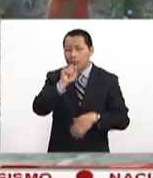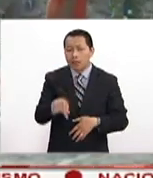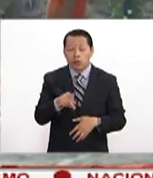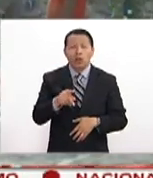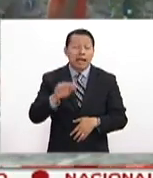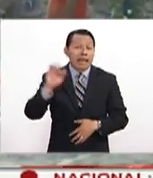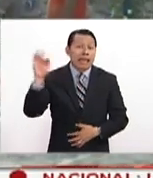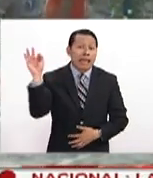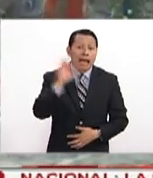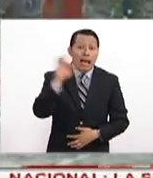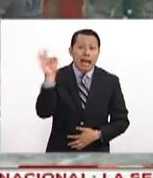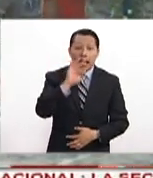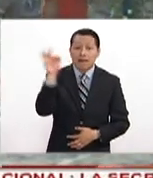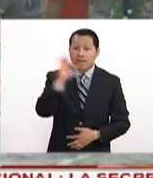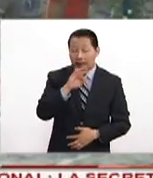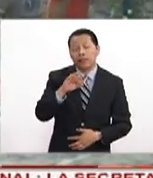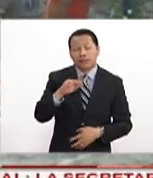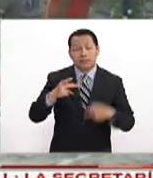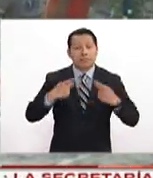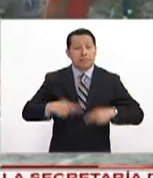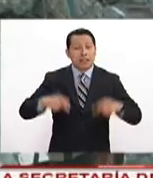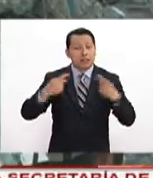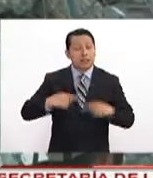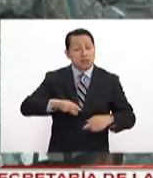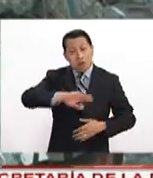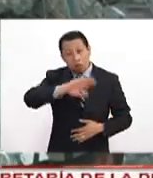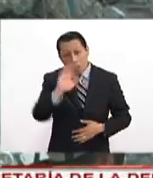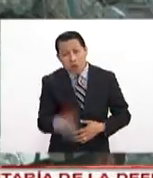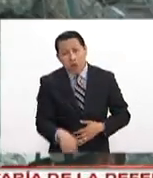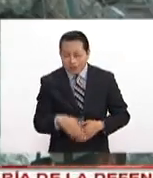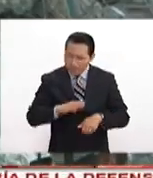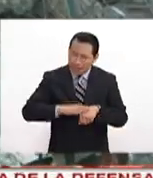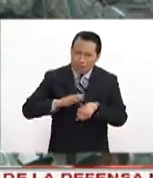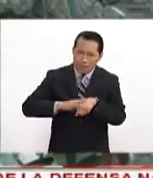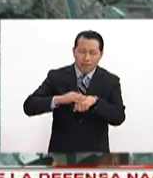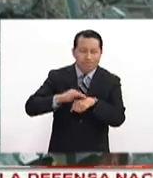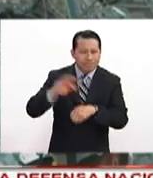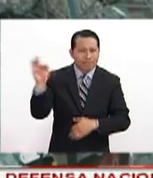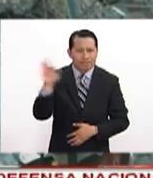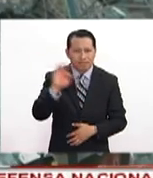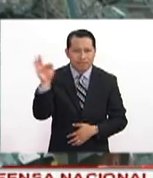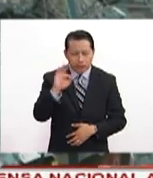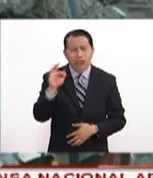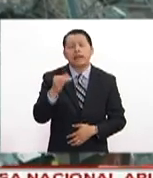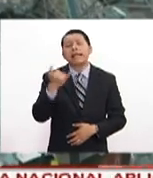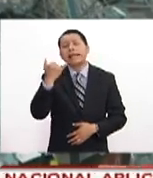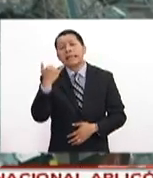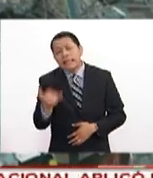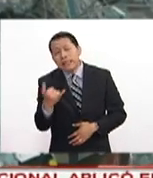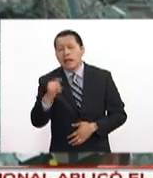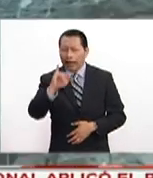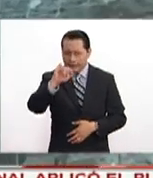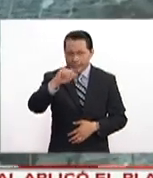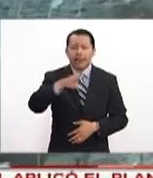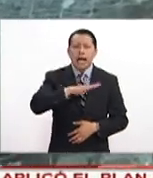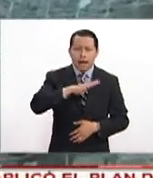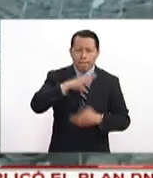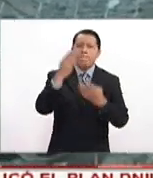pueda incrementarse el número de víctimas mortales. Y en efecto, hay un número de